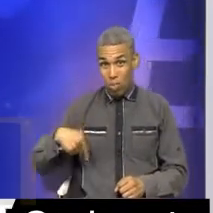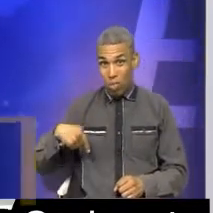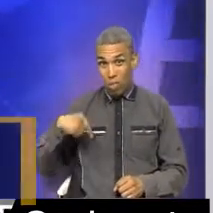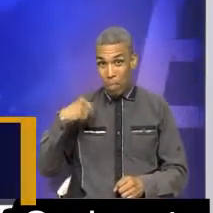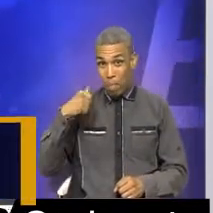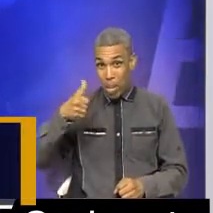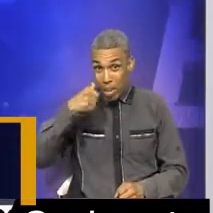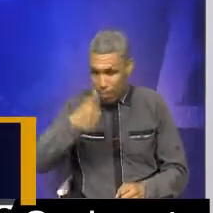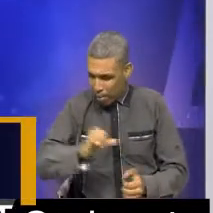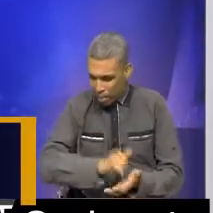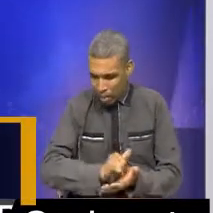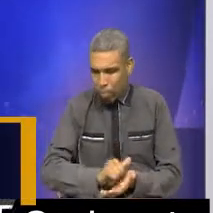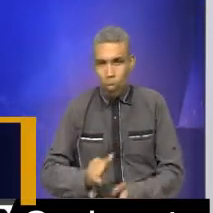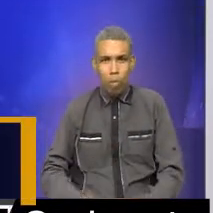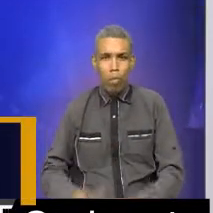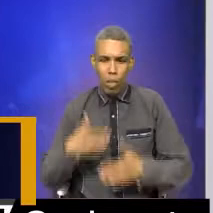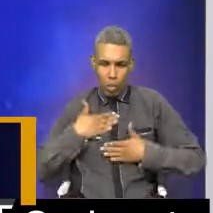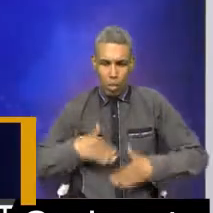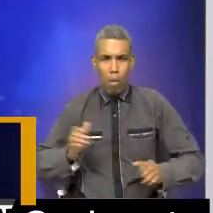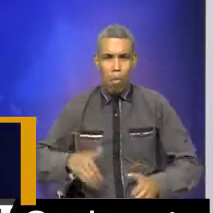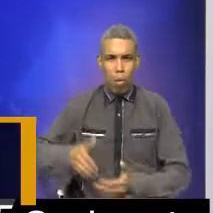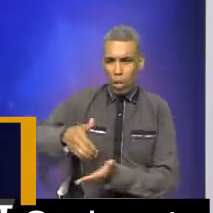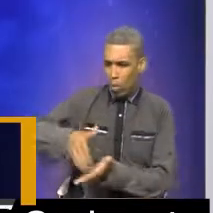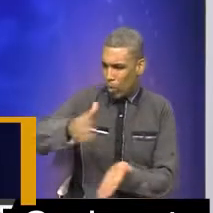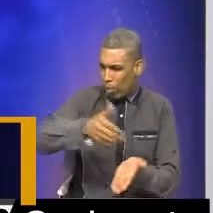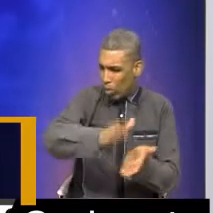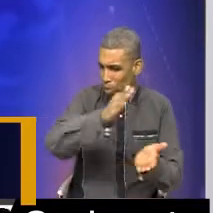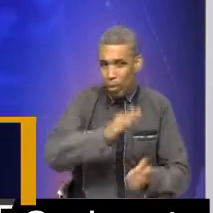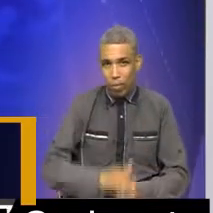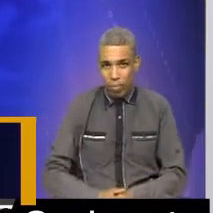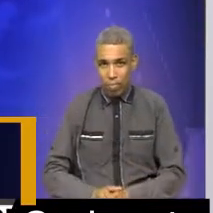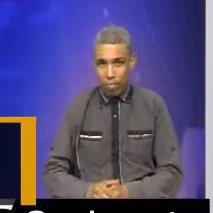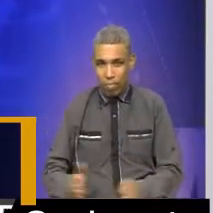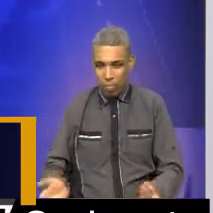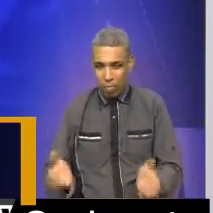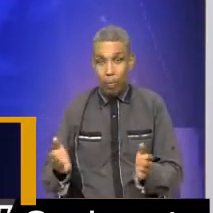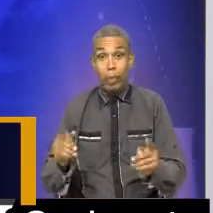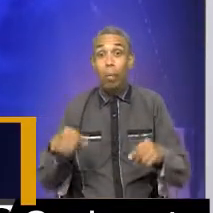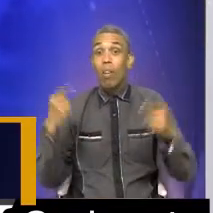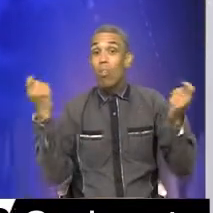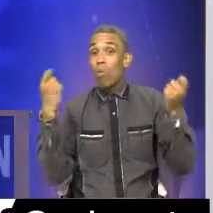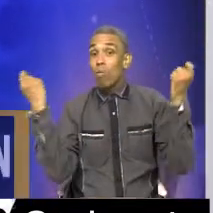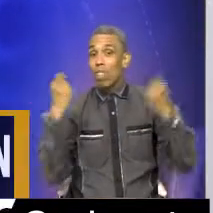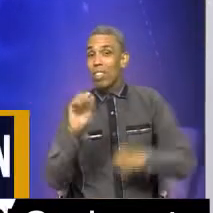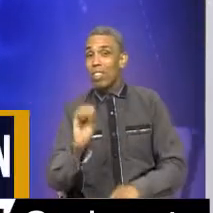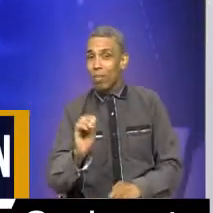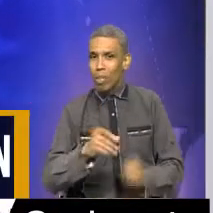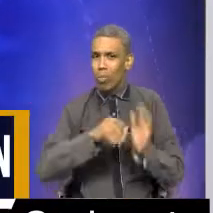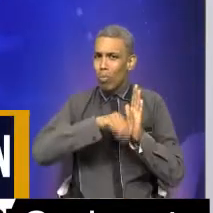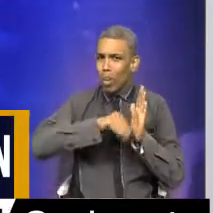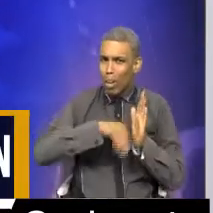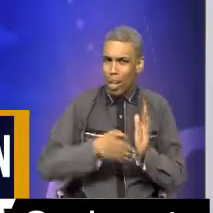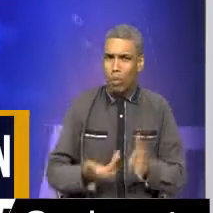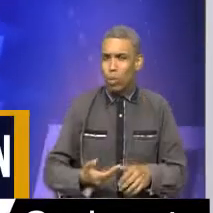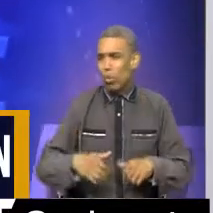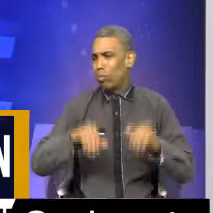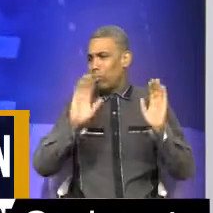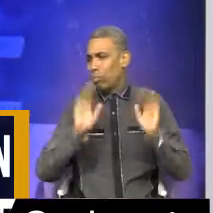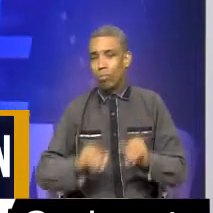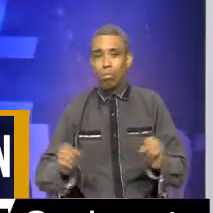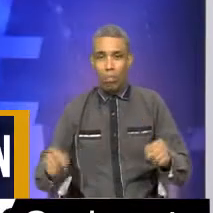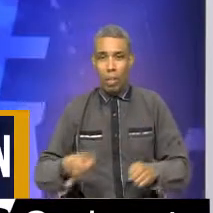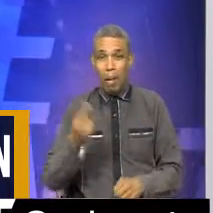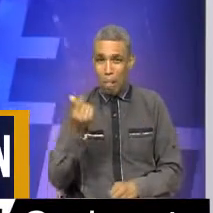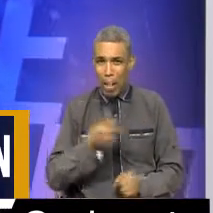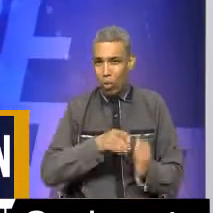la Nochebuena en la ciudad. Además también tenemos ofertas, tenemos promociones, tenemos descuentos, tenemos buenos precios en todo el